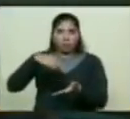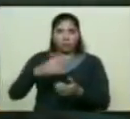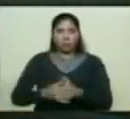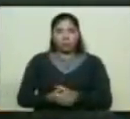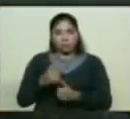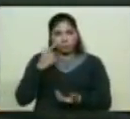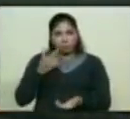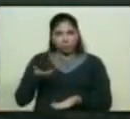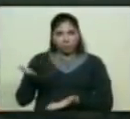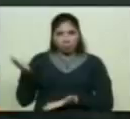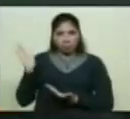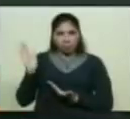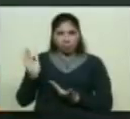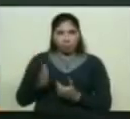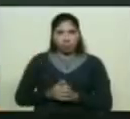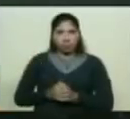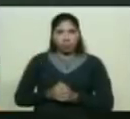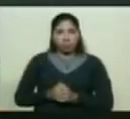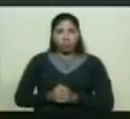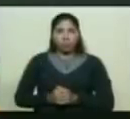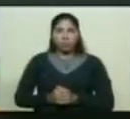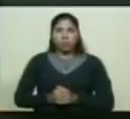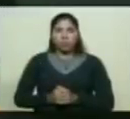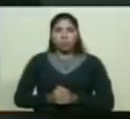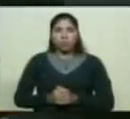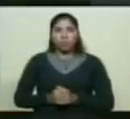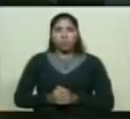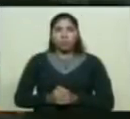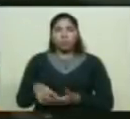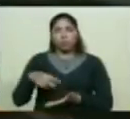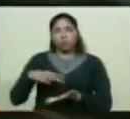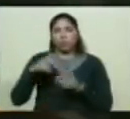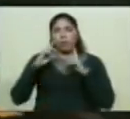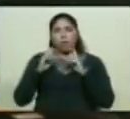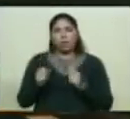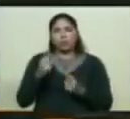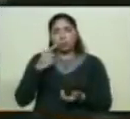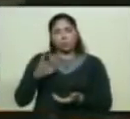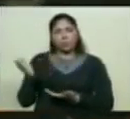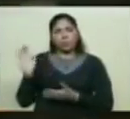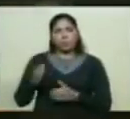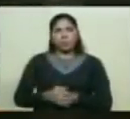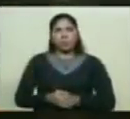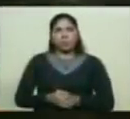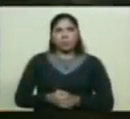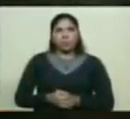tradicional acompañado por el grupo de danzas ensambles dancístico angostura